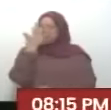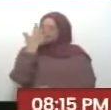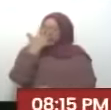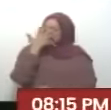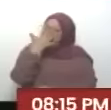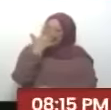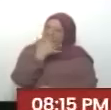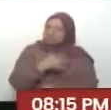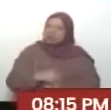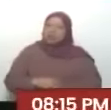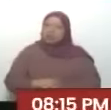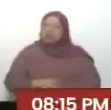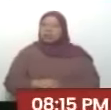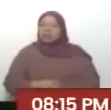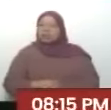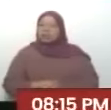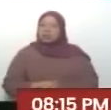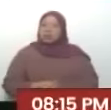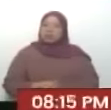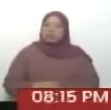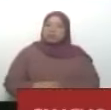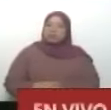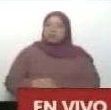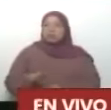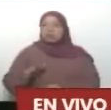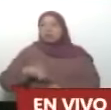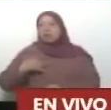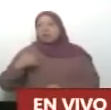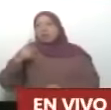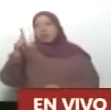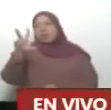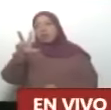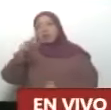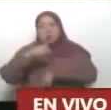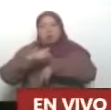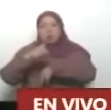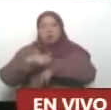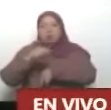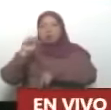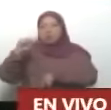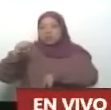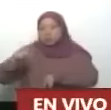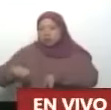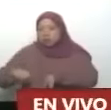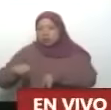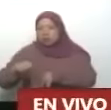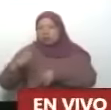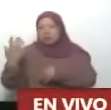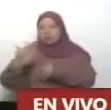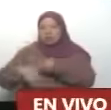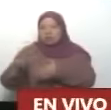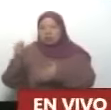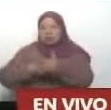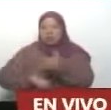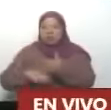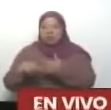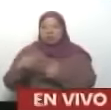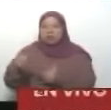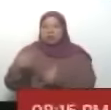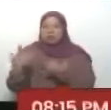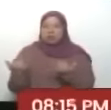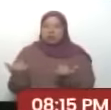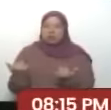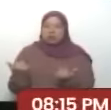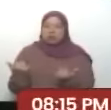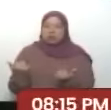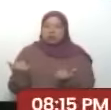¿verdad? Es posible que se haya acabado el tiempo porque era la última pregunta y van pasando... Y le apareció el sí, sí, sí, sí. Y podías pasar... Y la última nula. Ah,